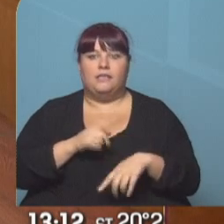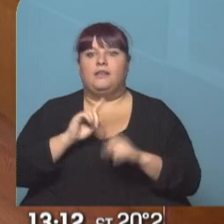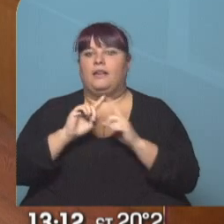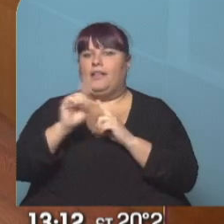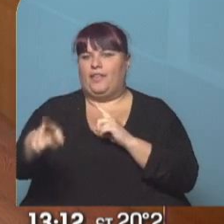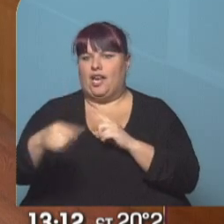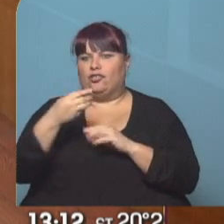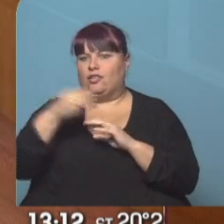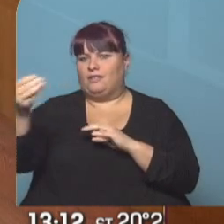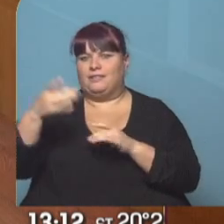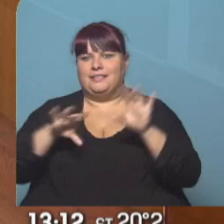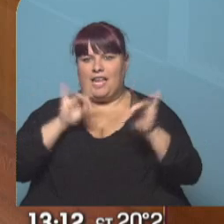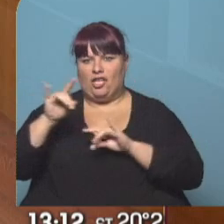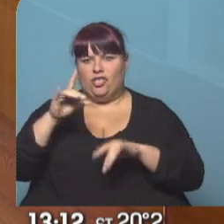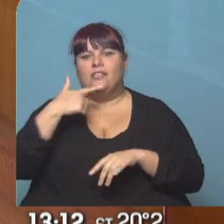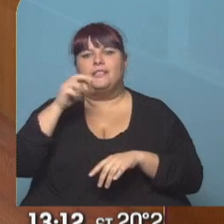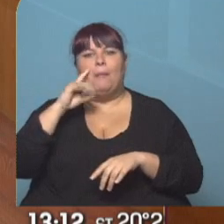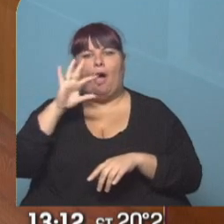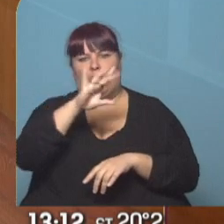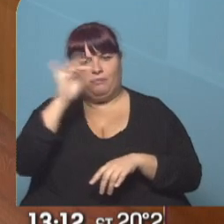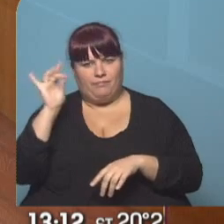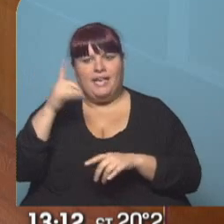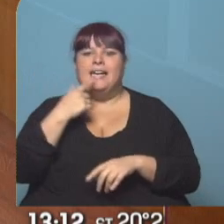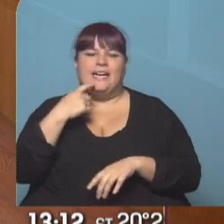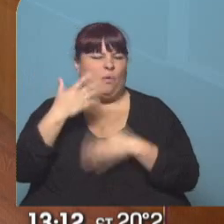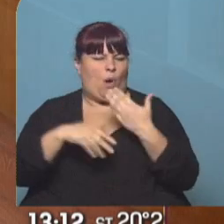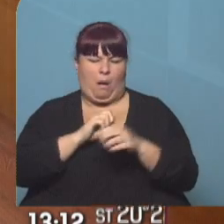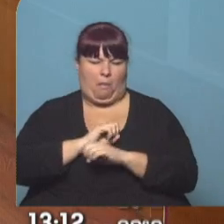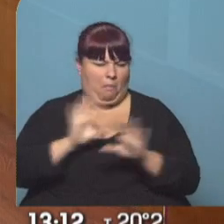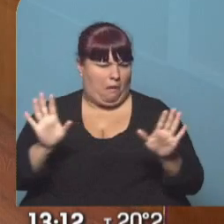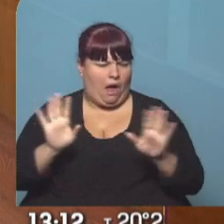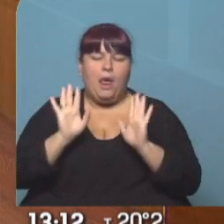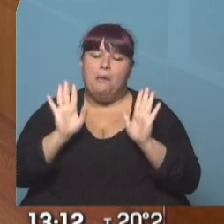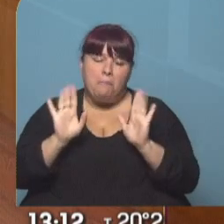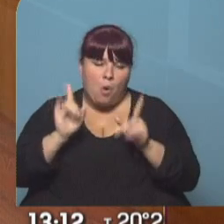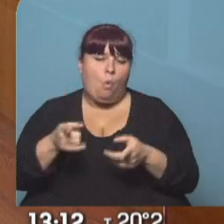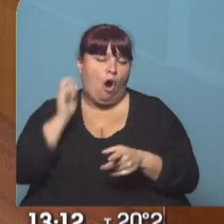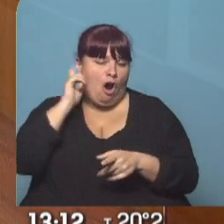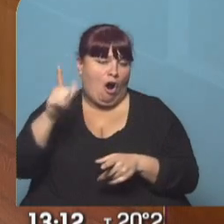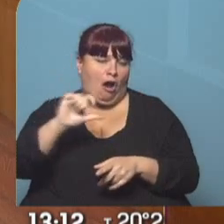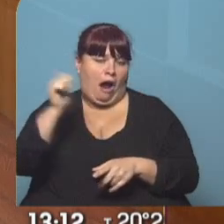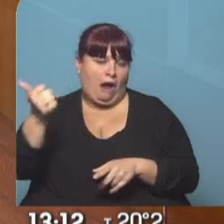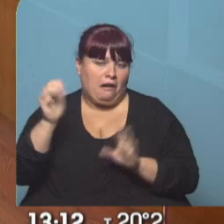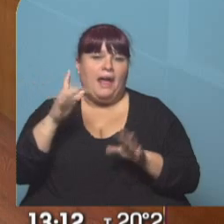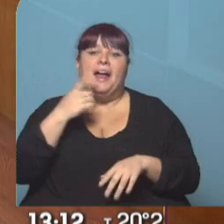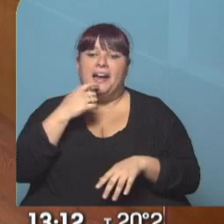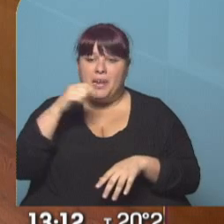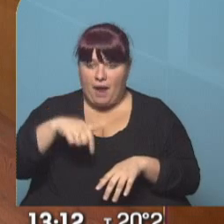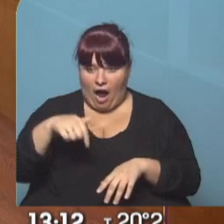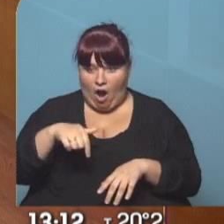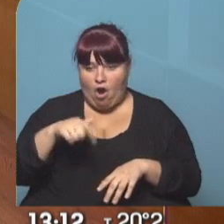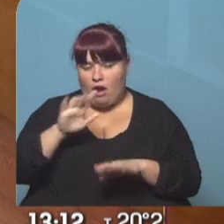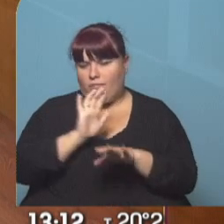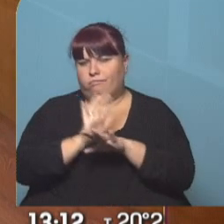directa a la selección nacional, convocatoria de Jorge Sampaoli. River no jugó bien, pero terminó logrando el resultado. Un River que por estas horas